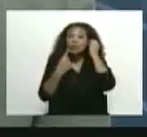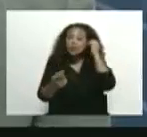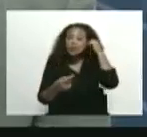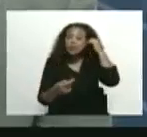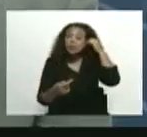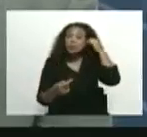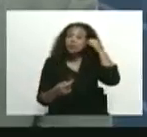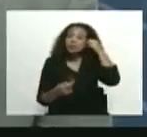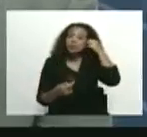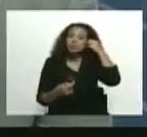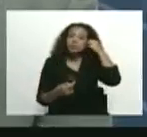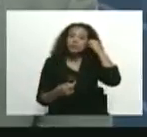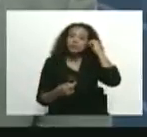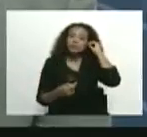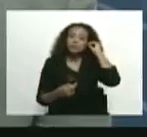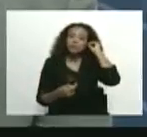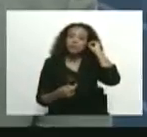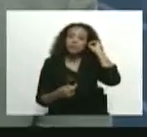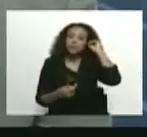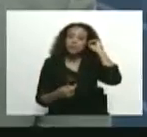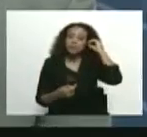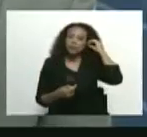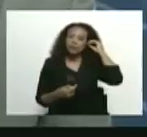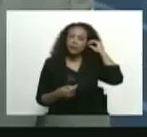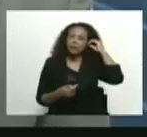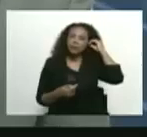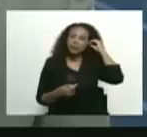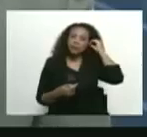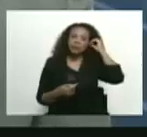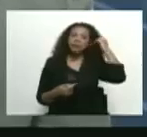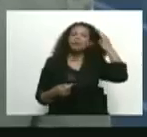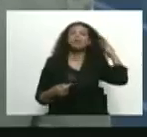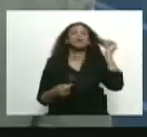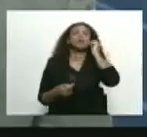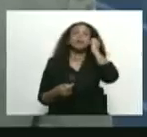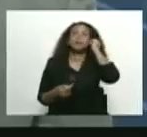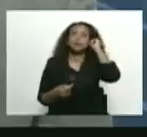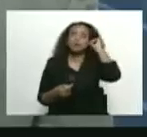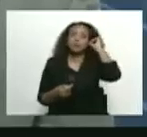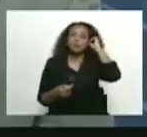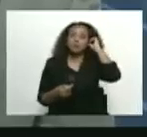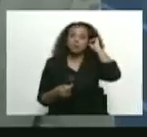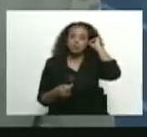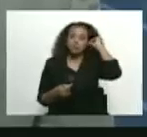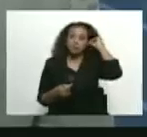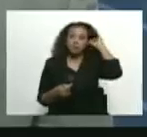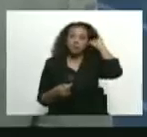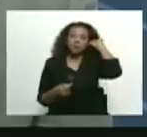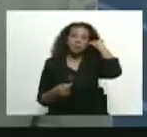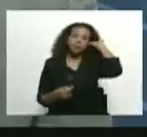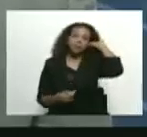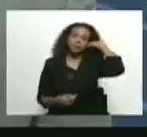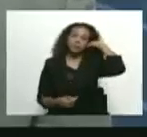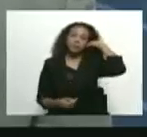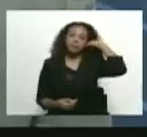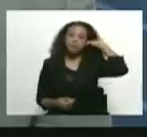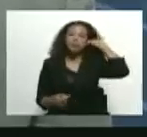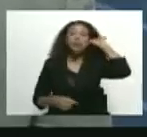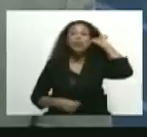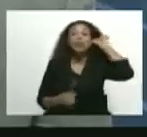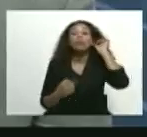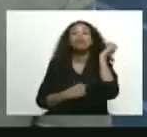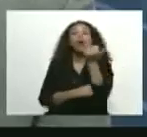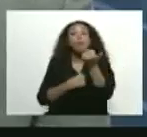asumen la convocatoria previa, son los que asumen la vocería en la tarima. Nosotros estamos haciendo un esfuerzo de base,